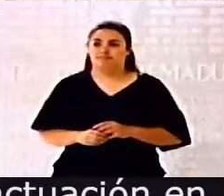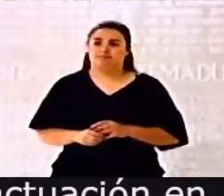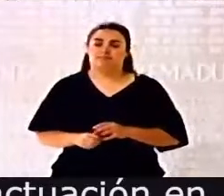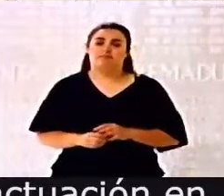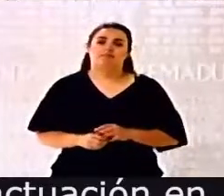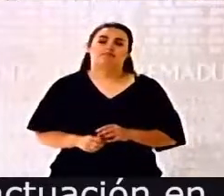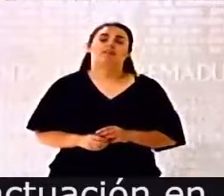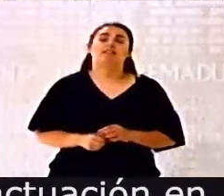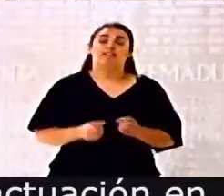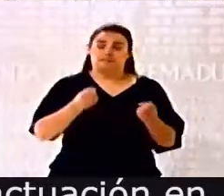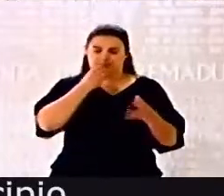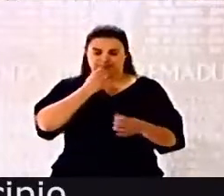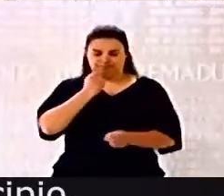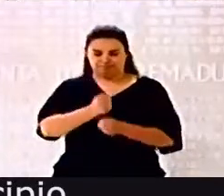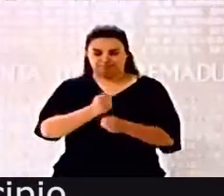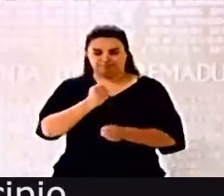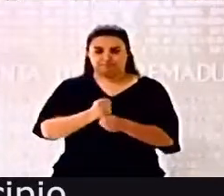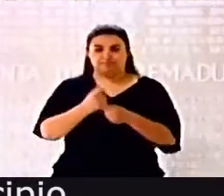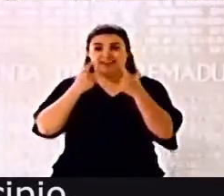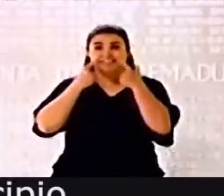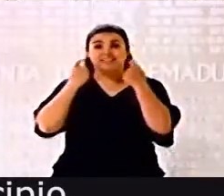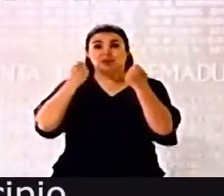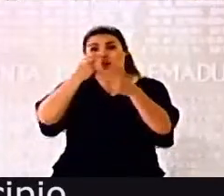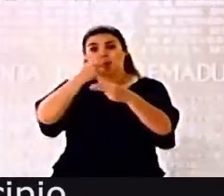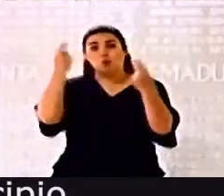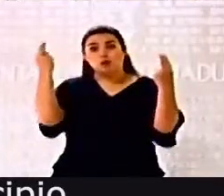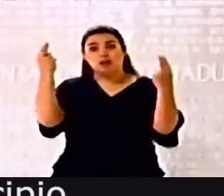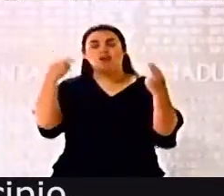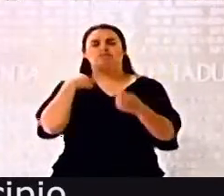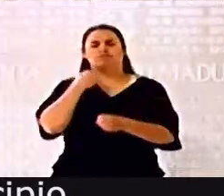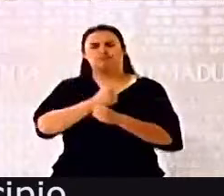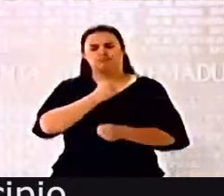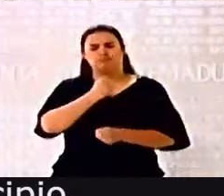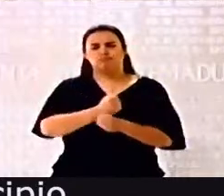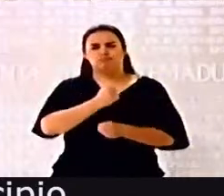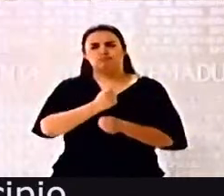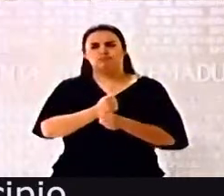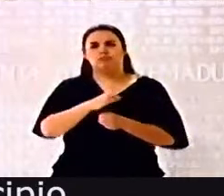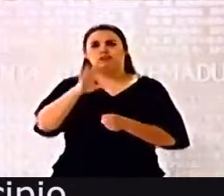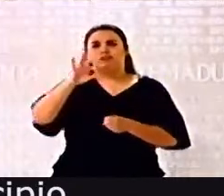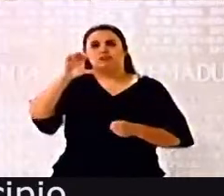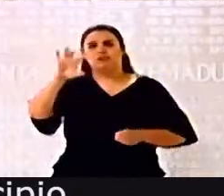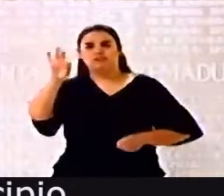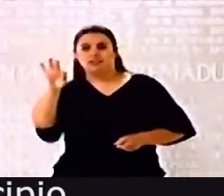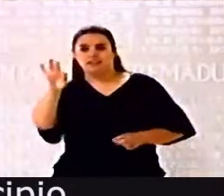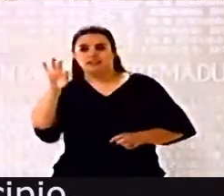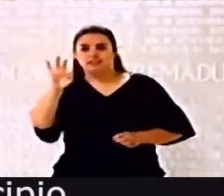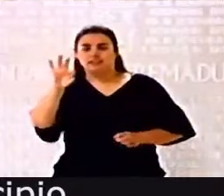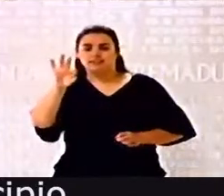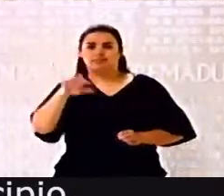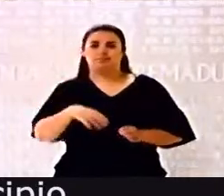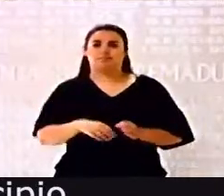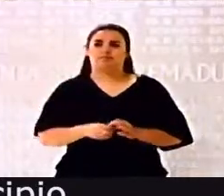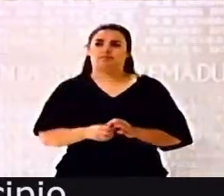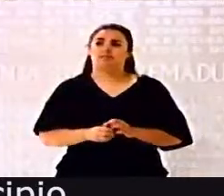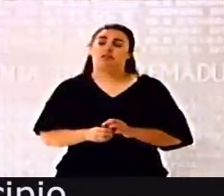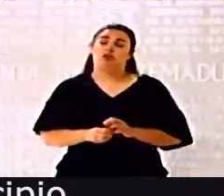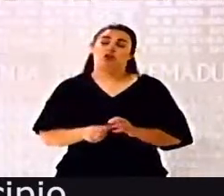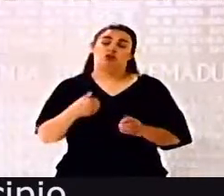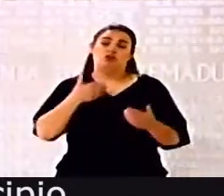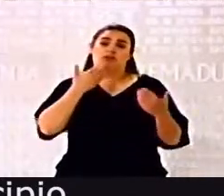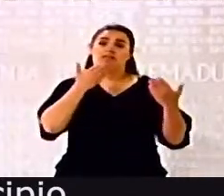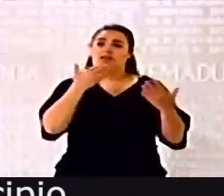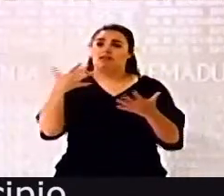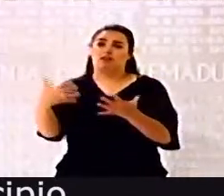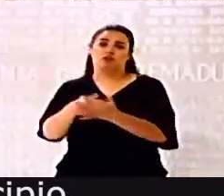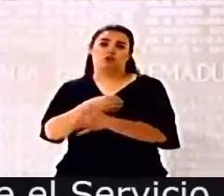Bien, hemos trabajado desde Salud Pública del Servicio Extremeño de Salud. Quiero agradecer a todos